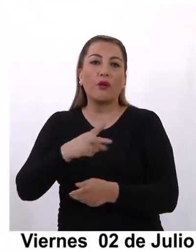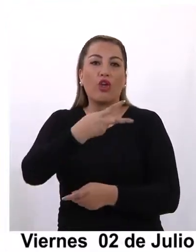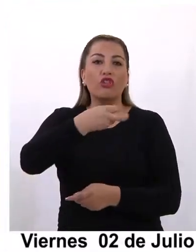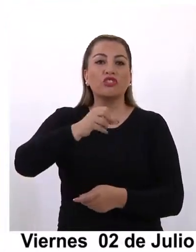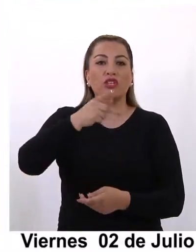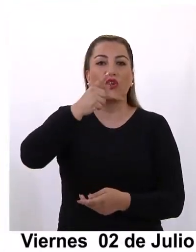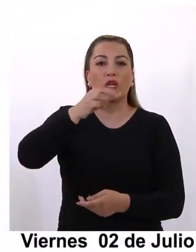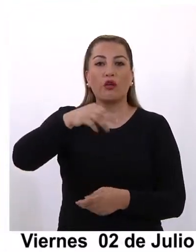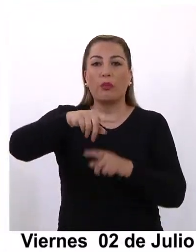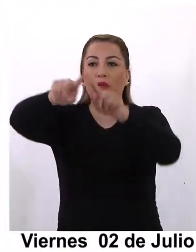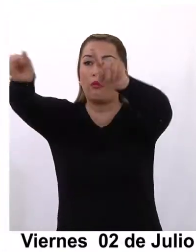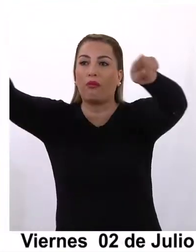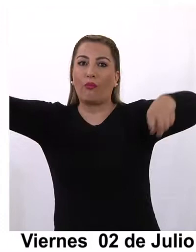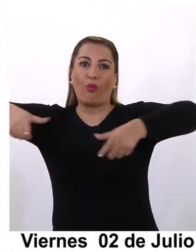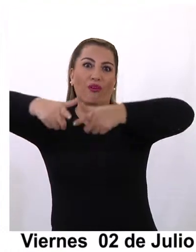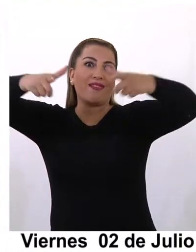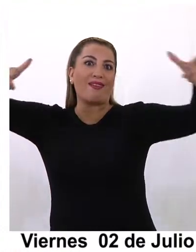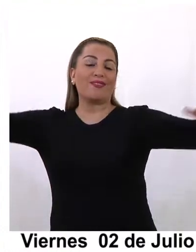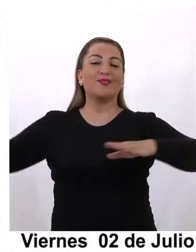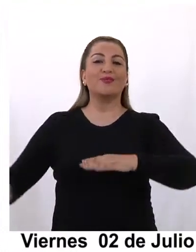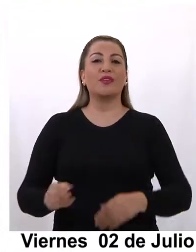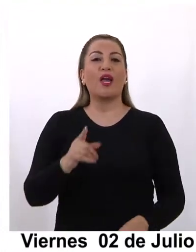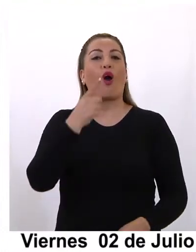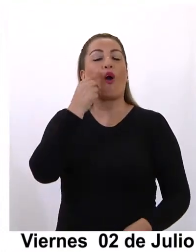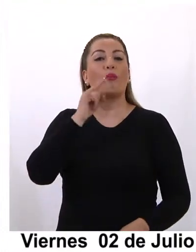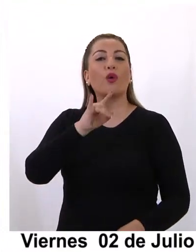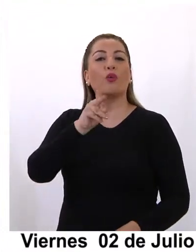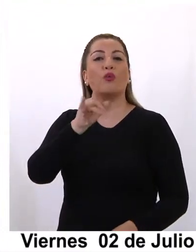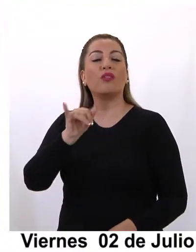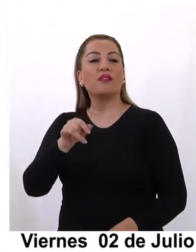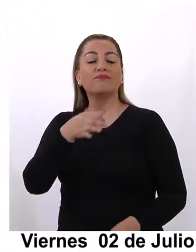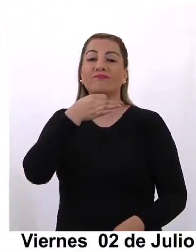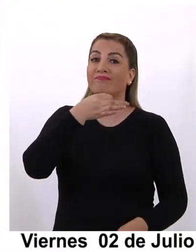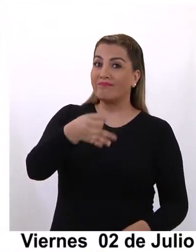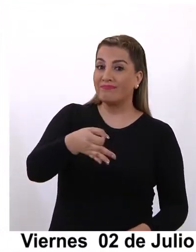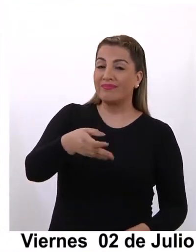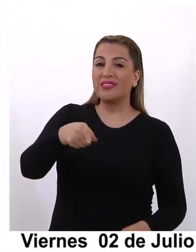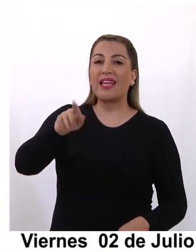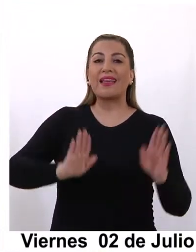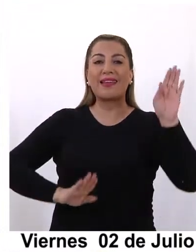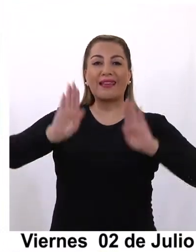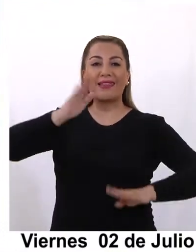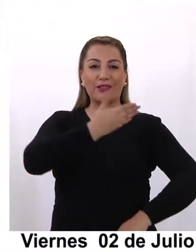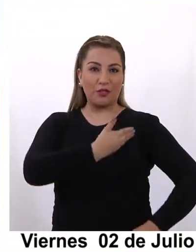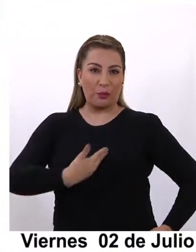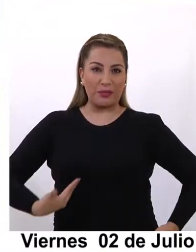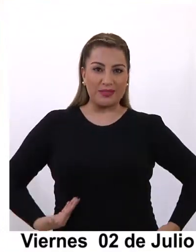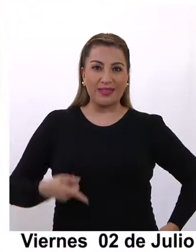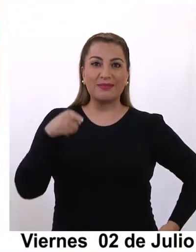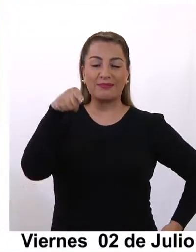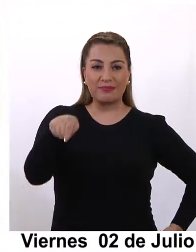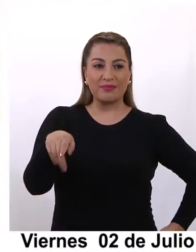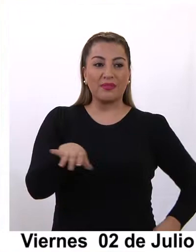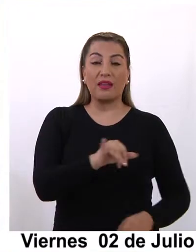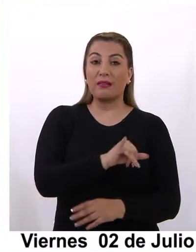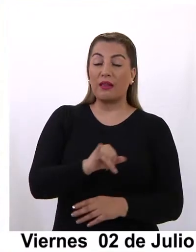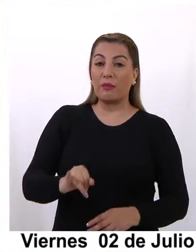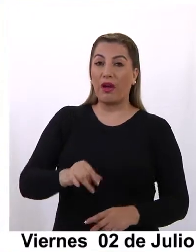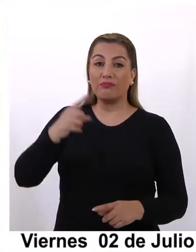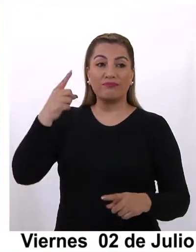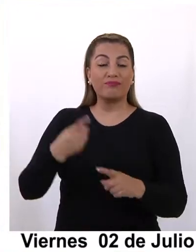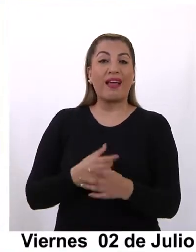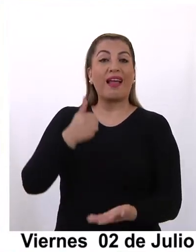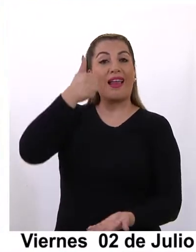kilómetros. El Consejo General de la UDI resolvió llevar a Joaquín Lavín como su candidato presidencial, luego de que la